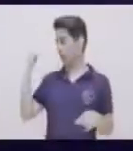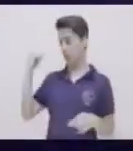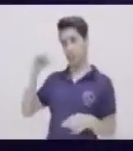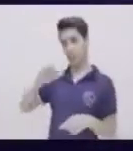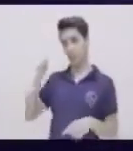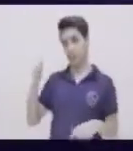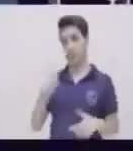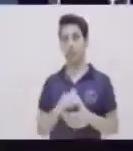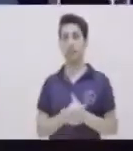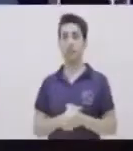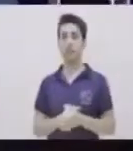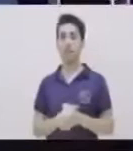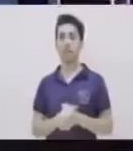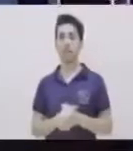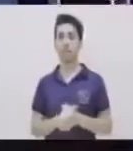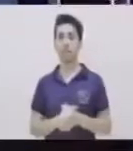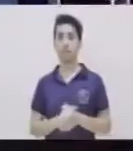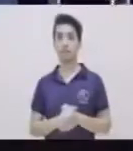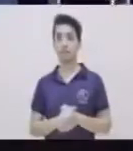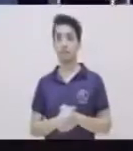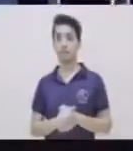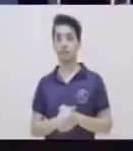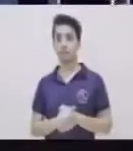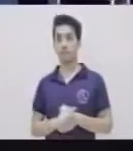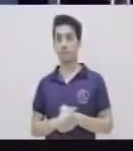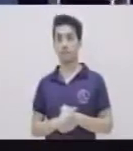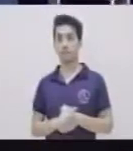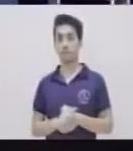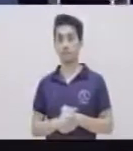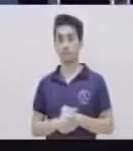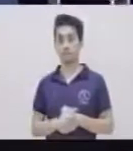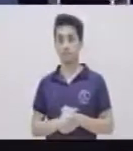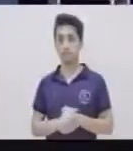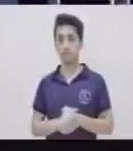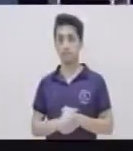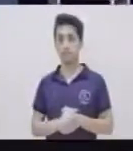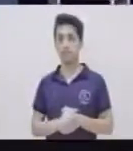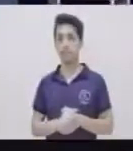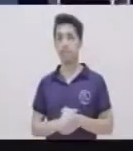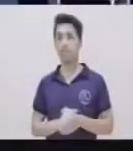barroco. Observen el tamaño de los arcos.